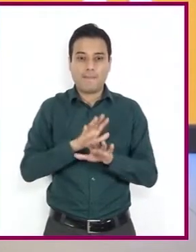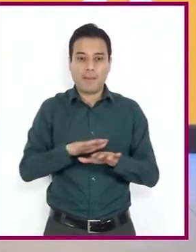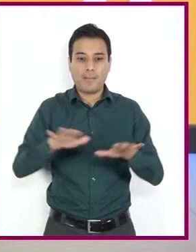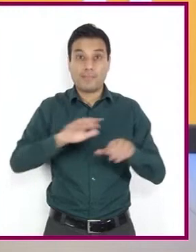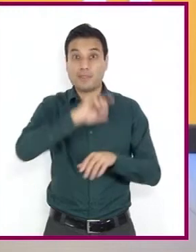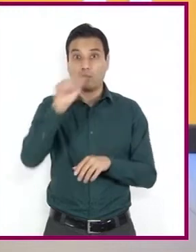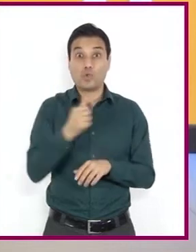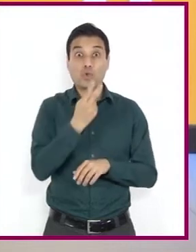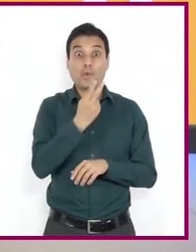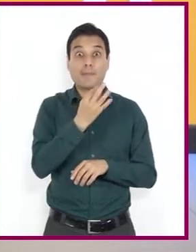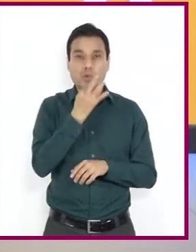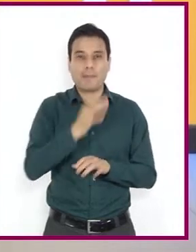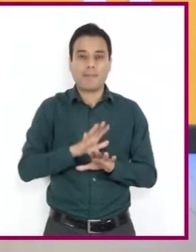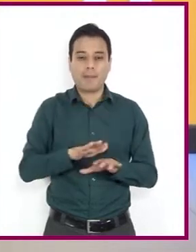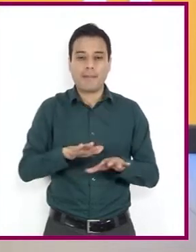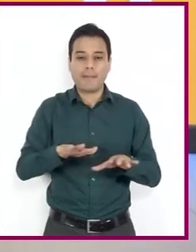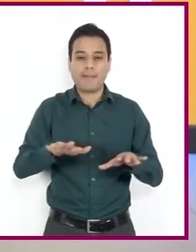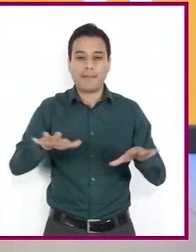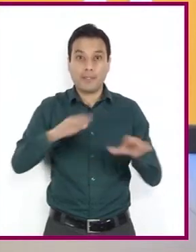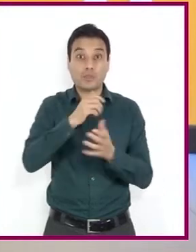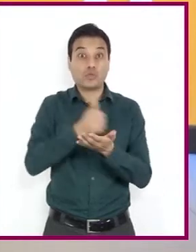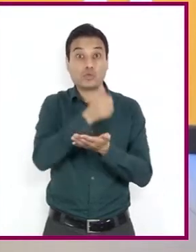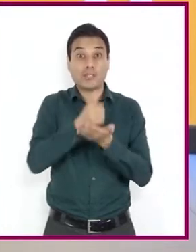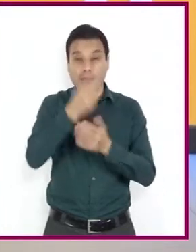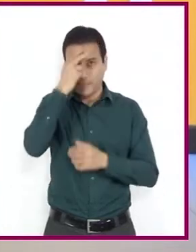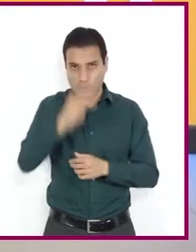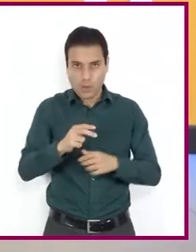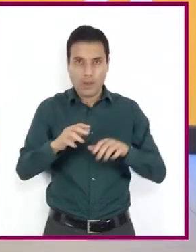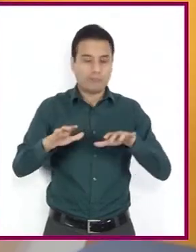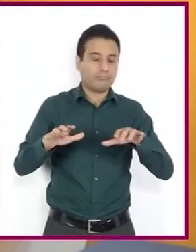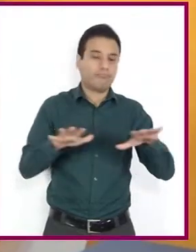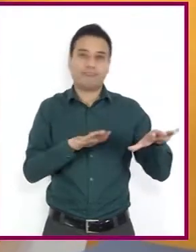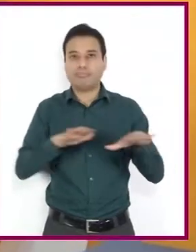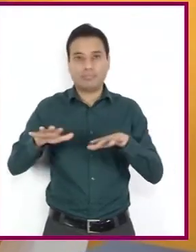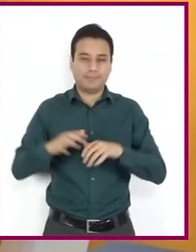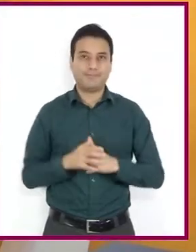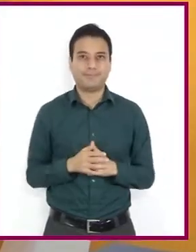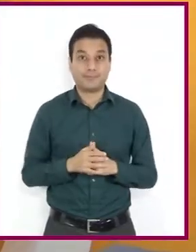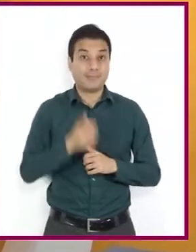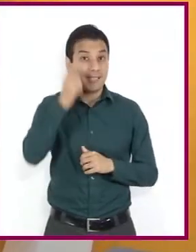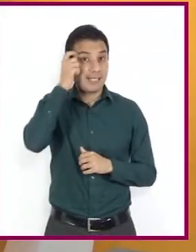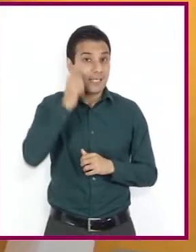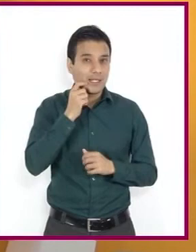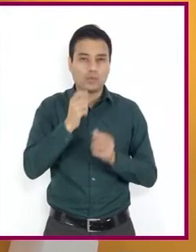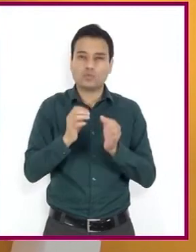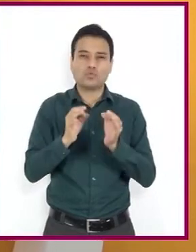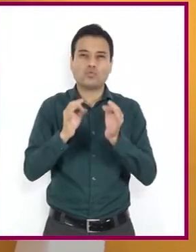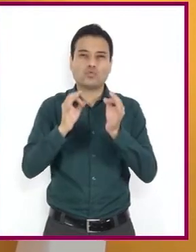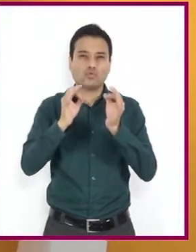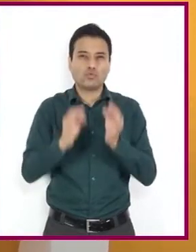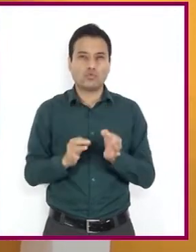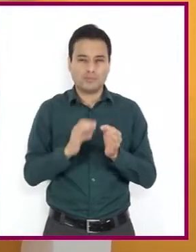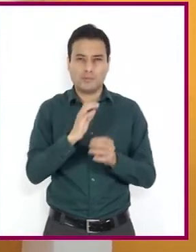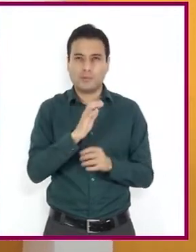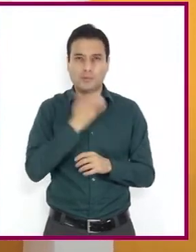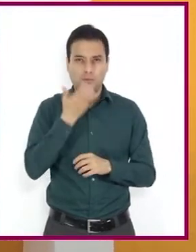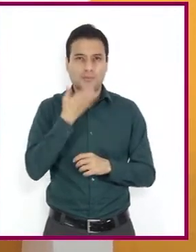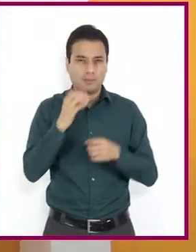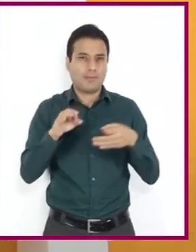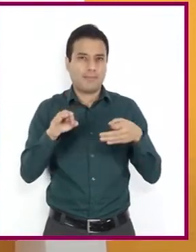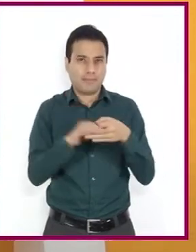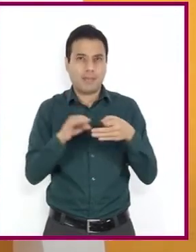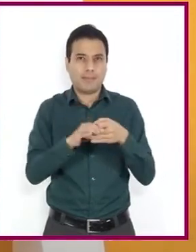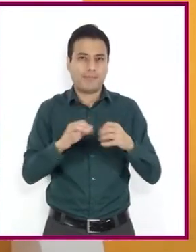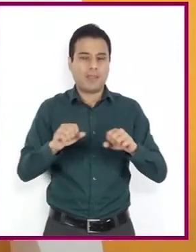2 minutos después de su inicio a la capital del país. En Guerrero se origina la mayor parte de los